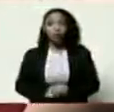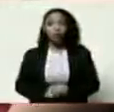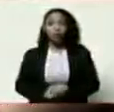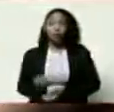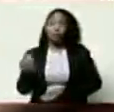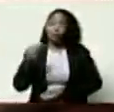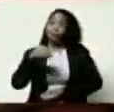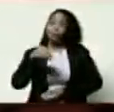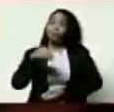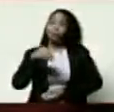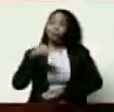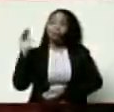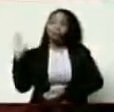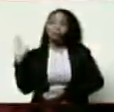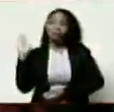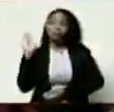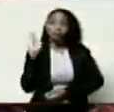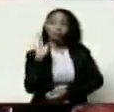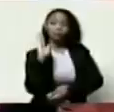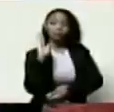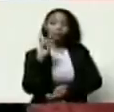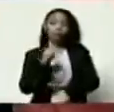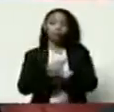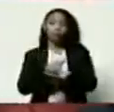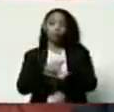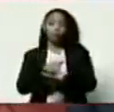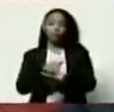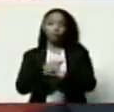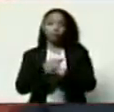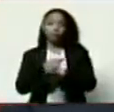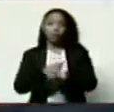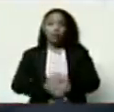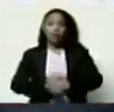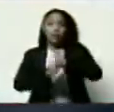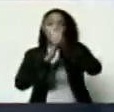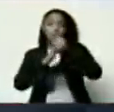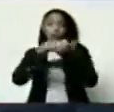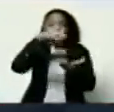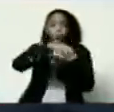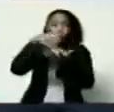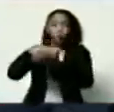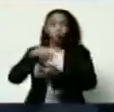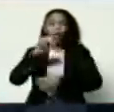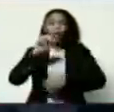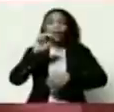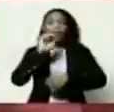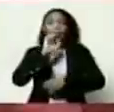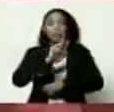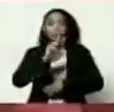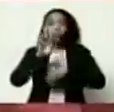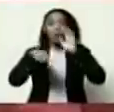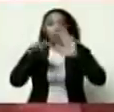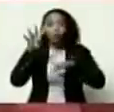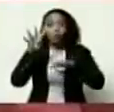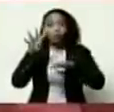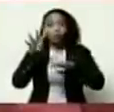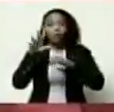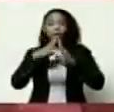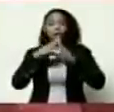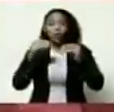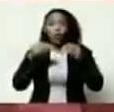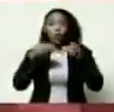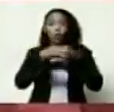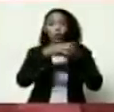Además, vinieron de delegados sectoriales 314 por todos los